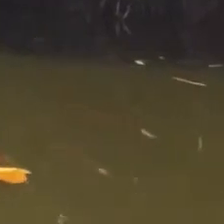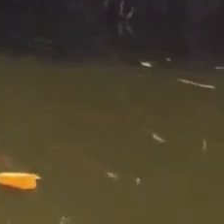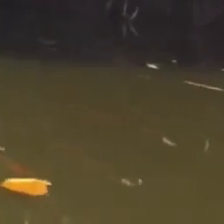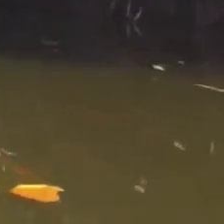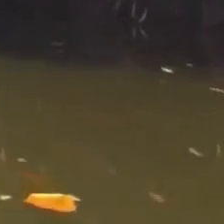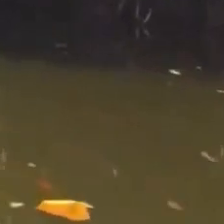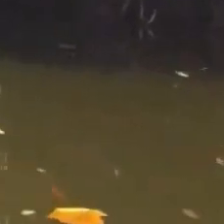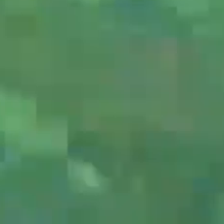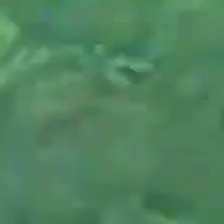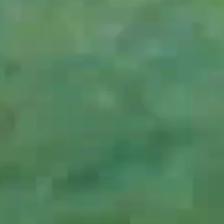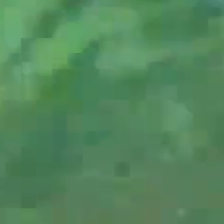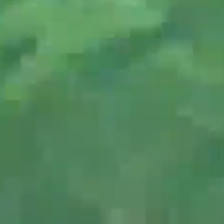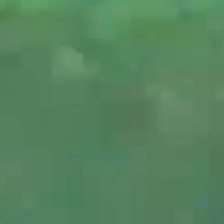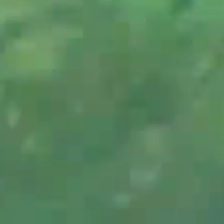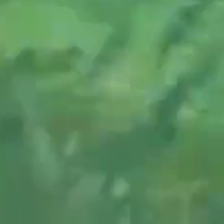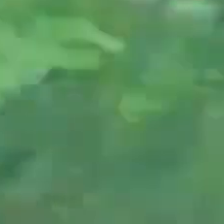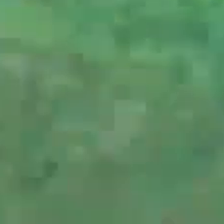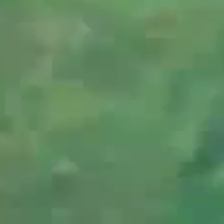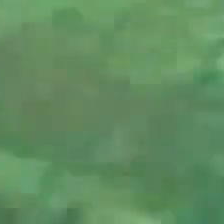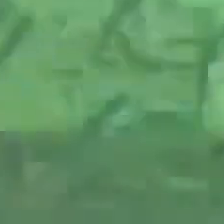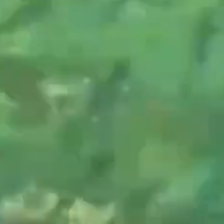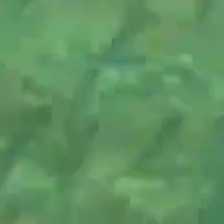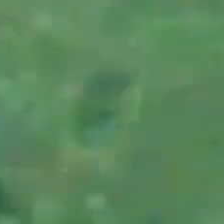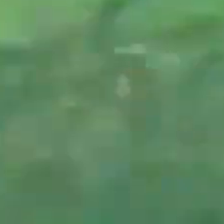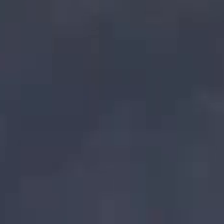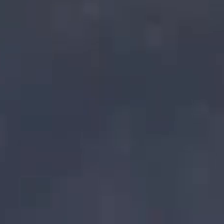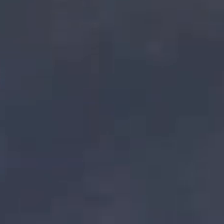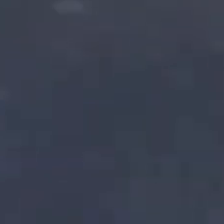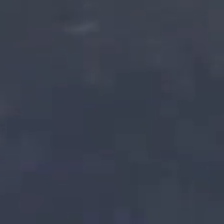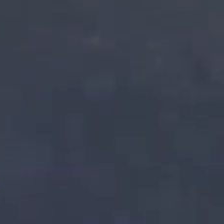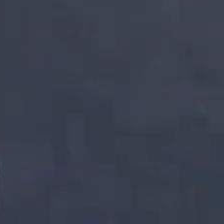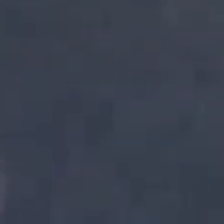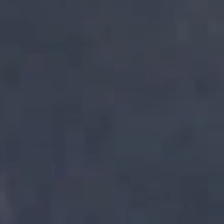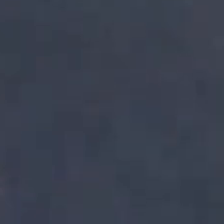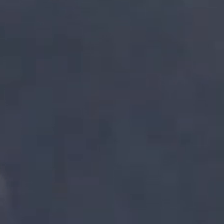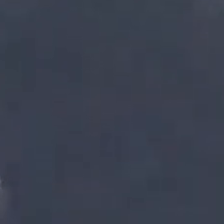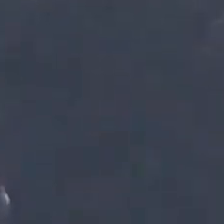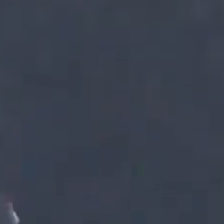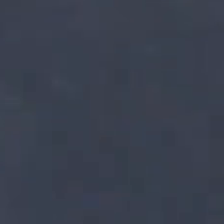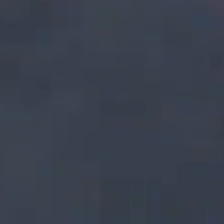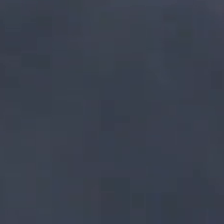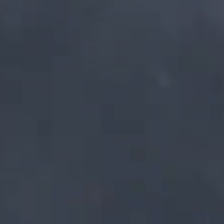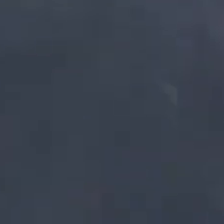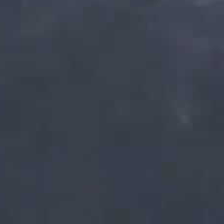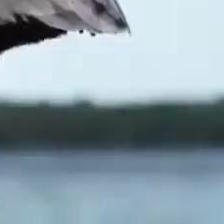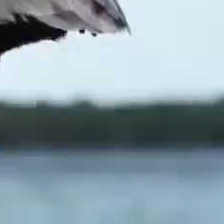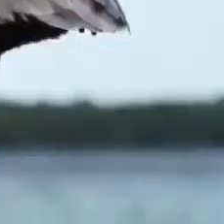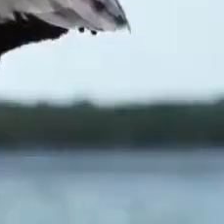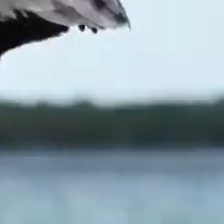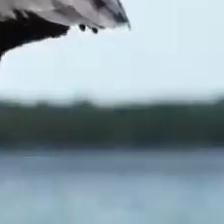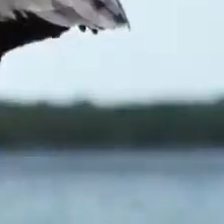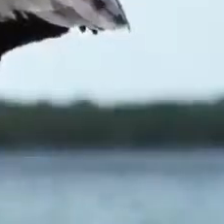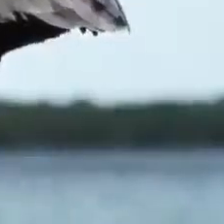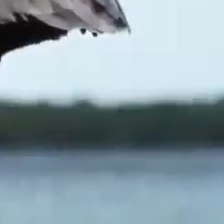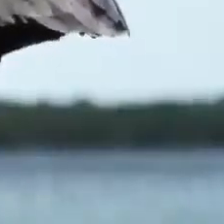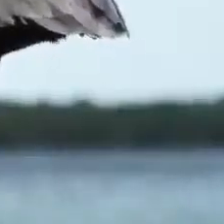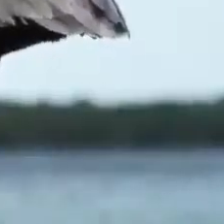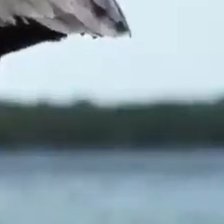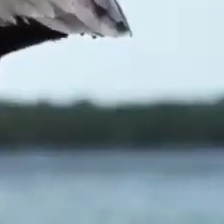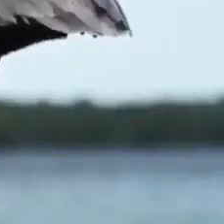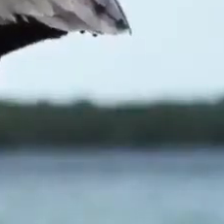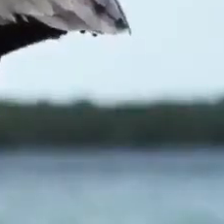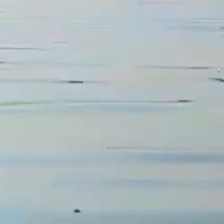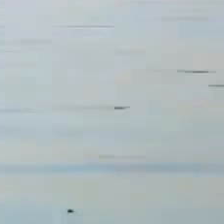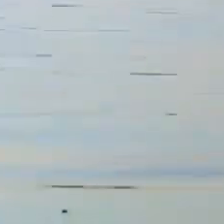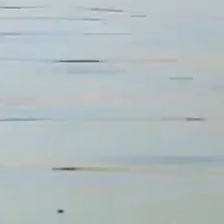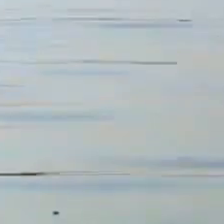va a mejorar y especialmente vamos a tener visitas, no solamente de personas a nivel nacional, sino a nivel